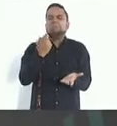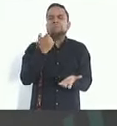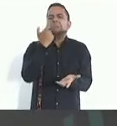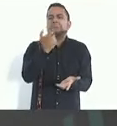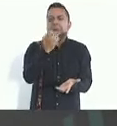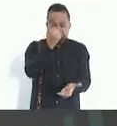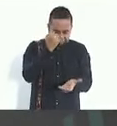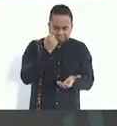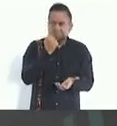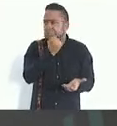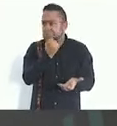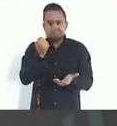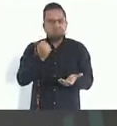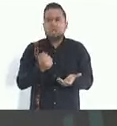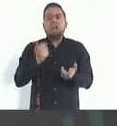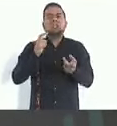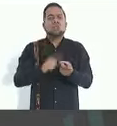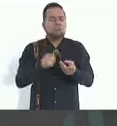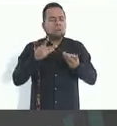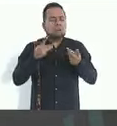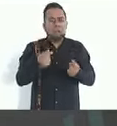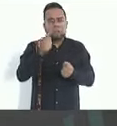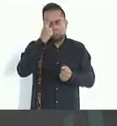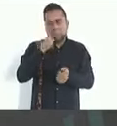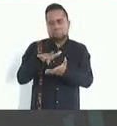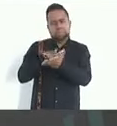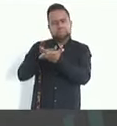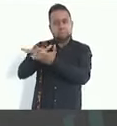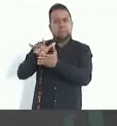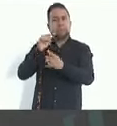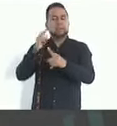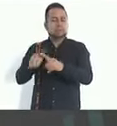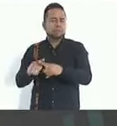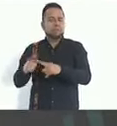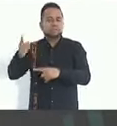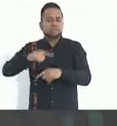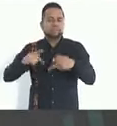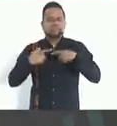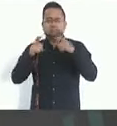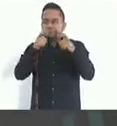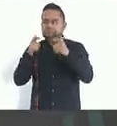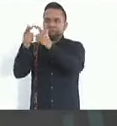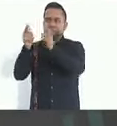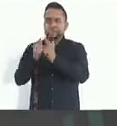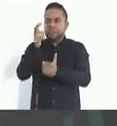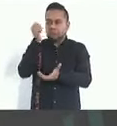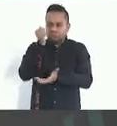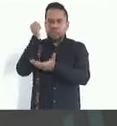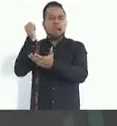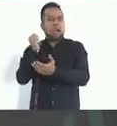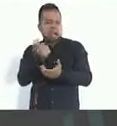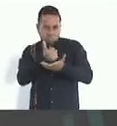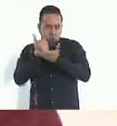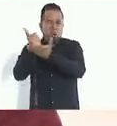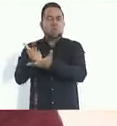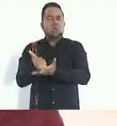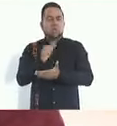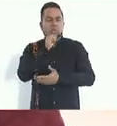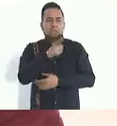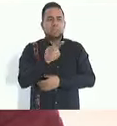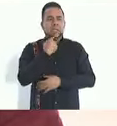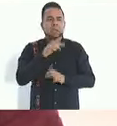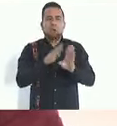también se utilizara para apoyar a los de arriba. Me pedían también una